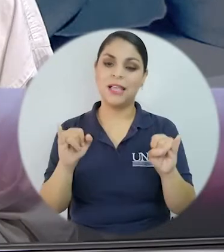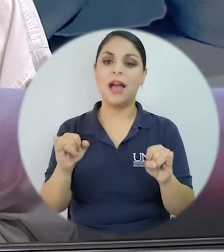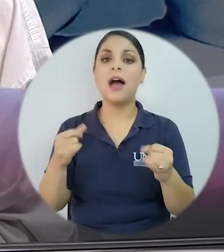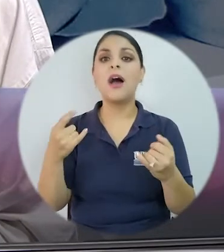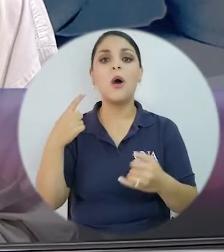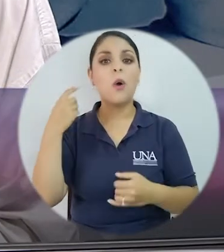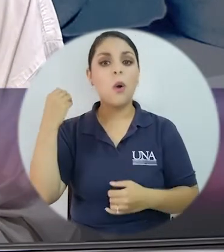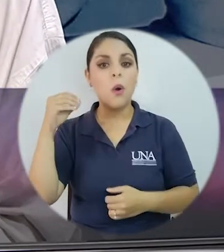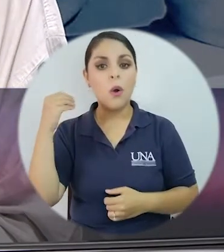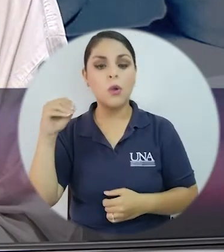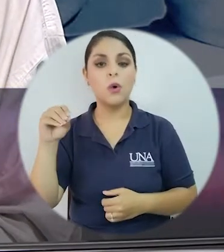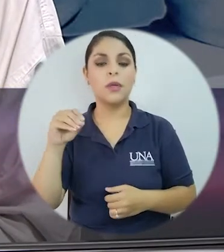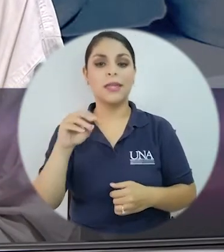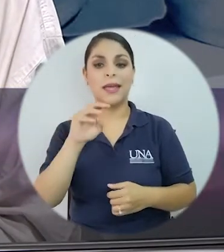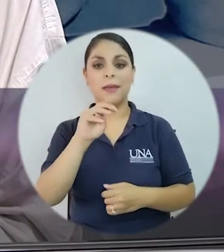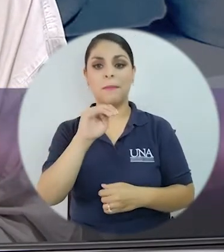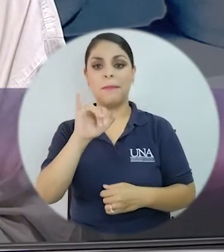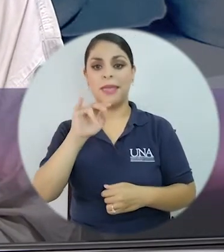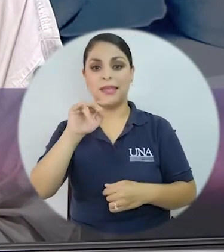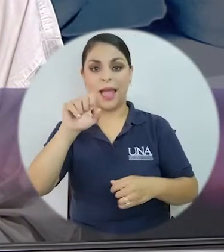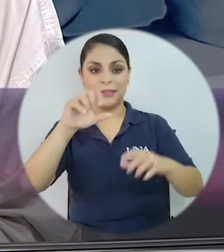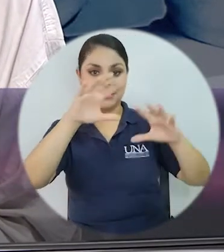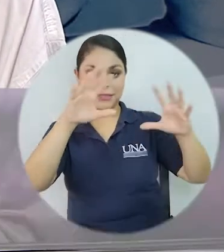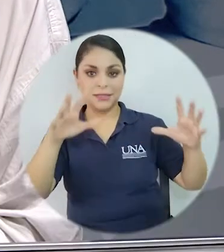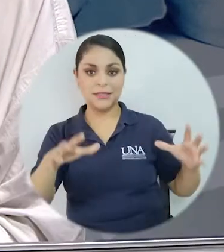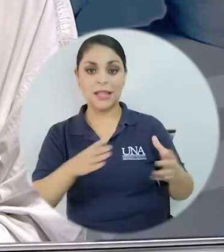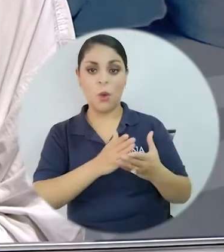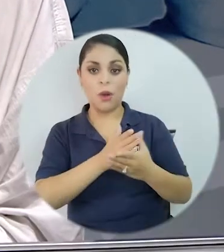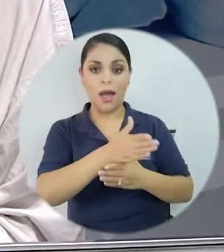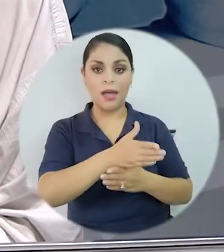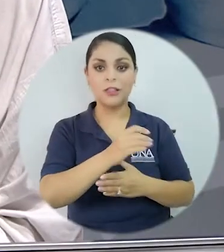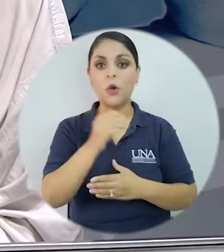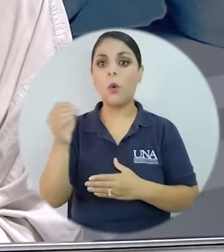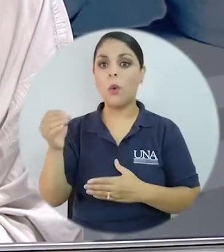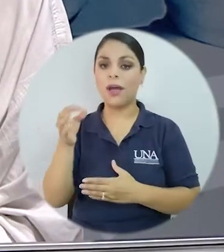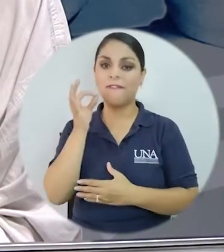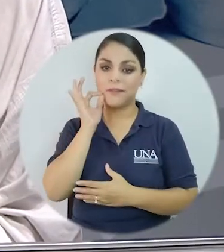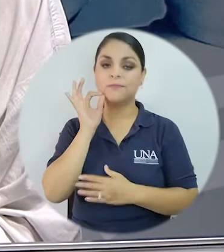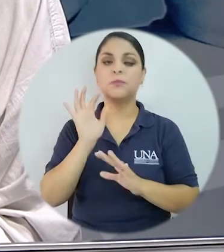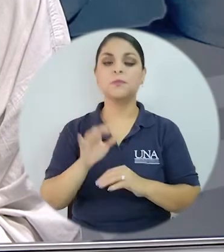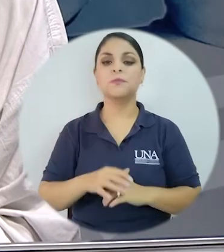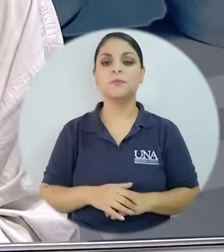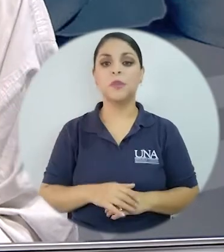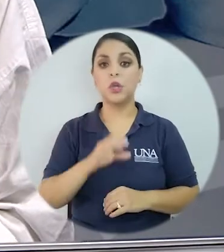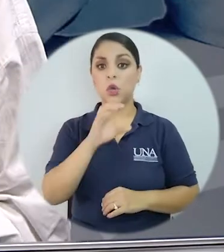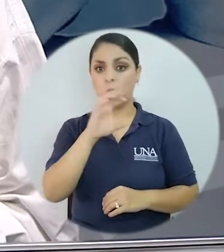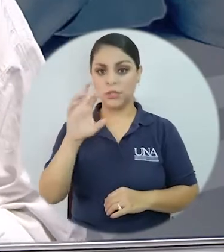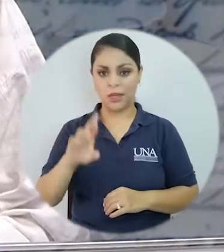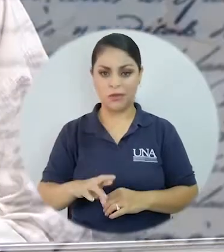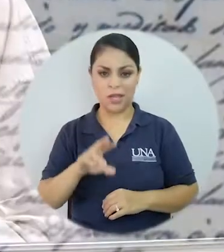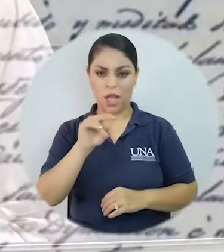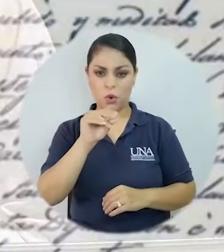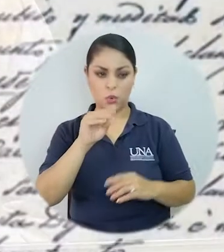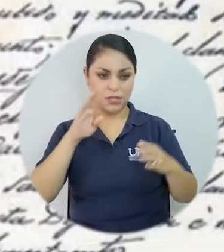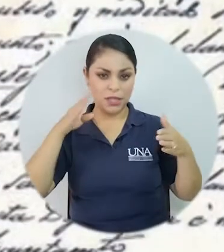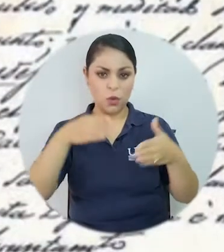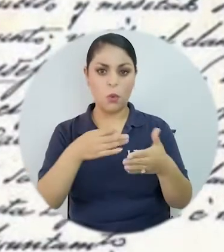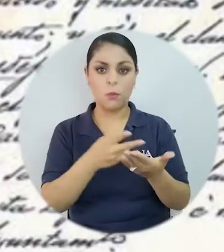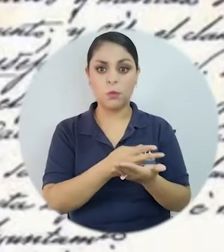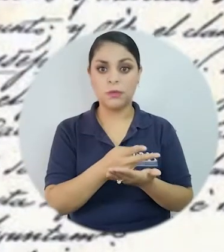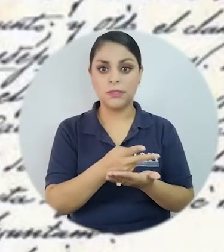las minas del aguacate o el producto del café. Costa Rica no se integró a la Diputación